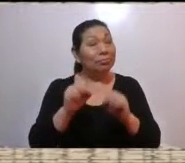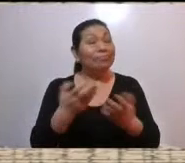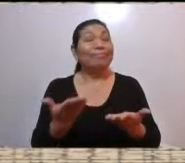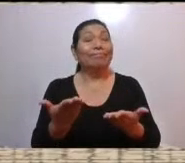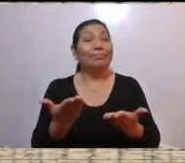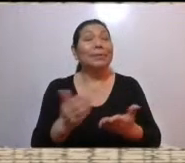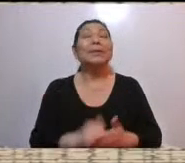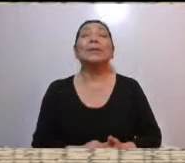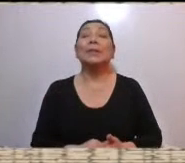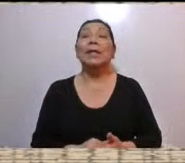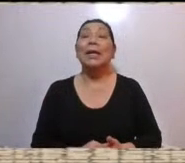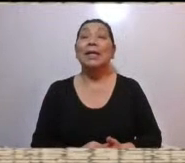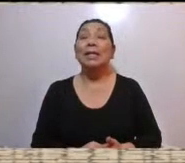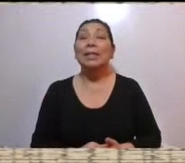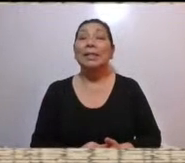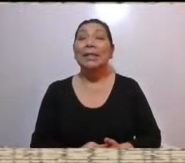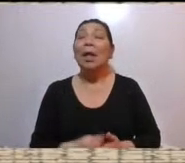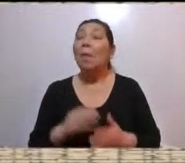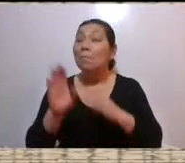tribunal pretende